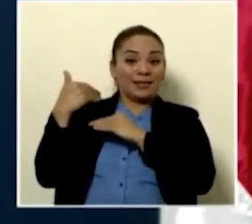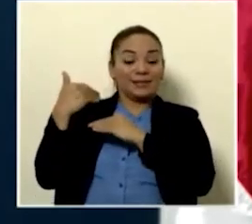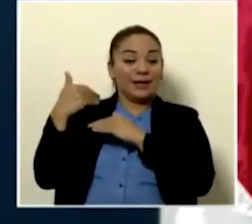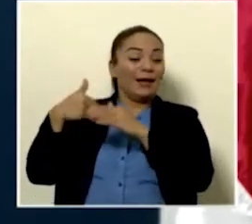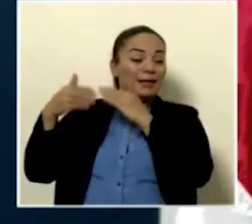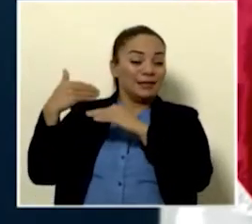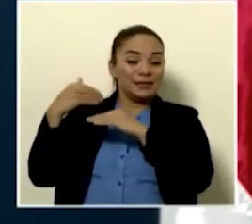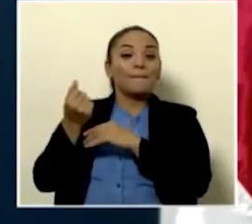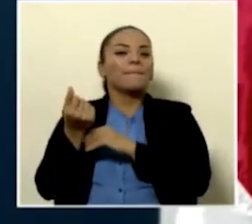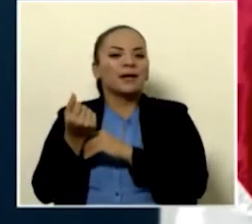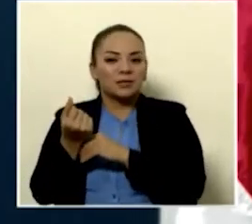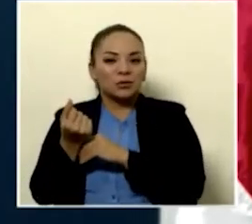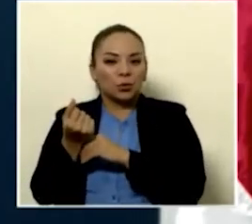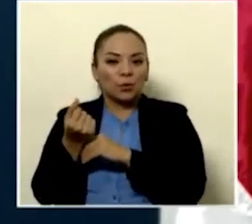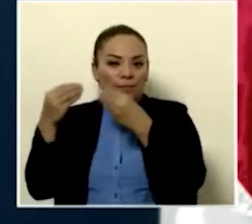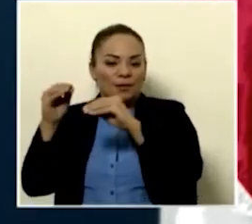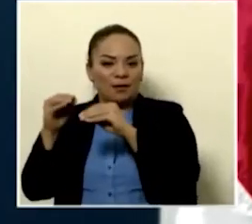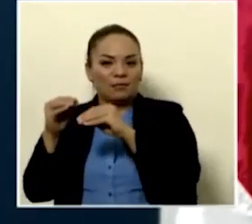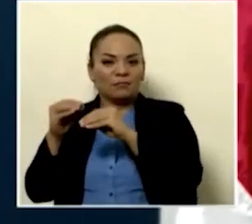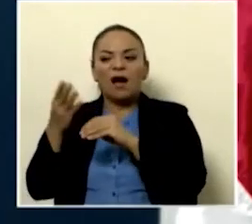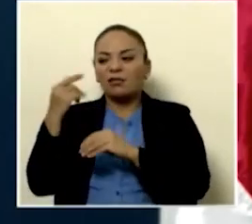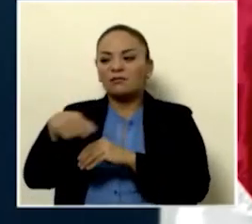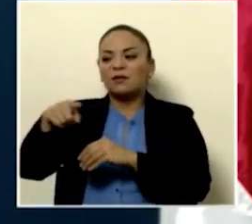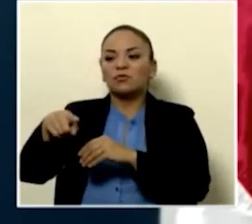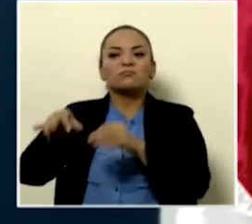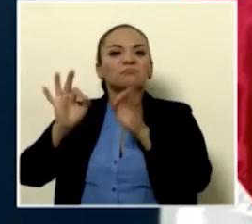se fijaba en una reunión en una oficina,